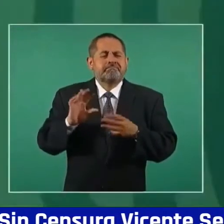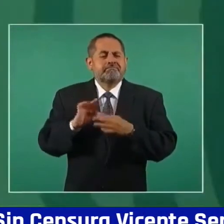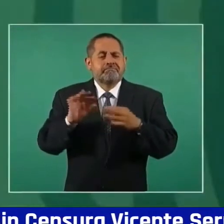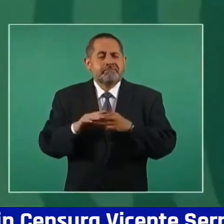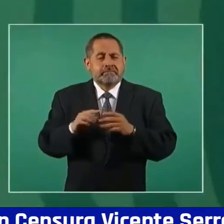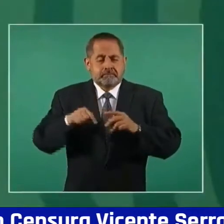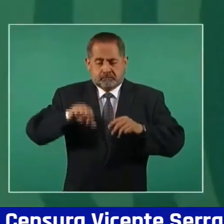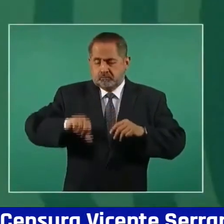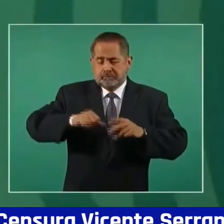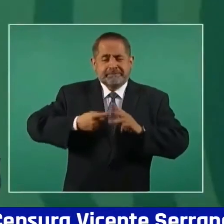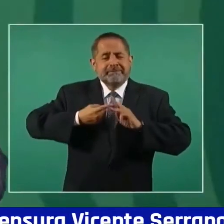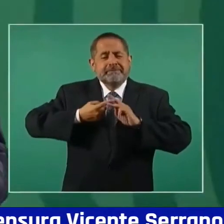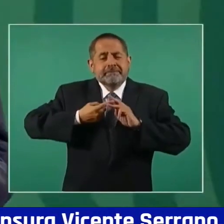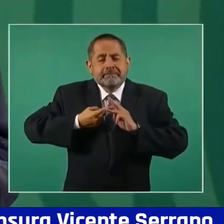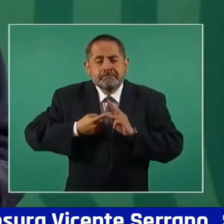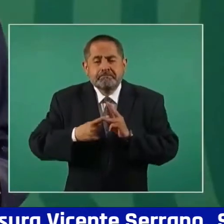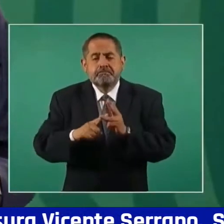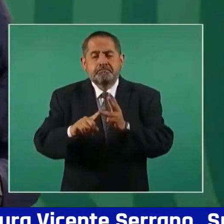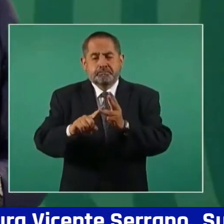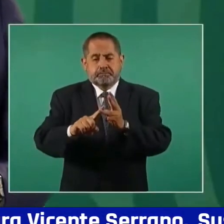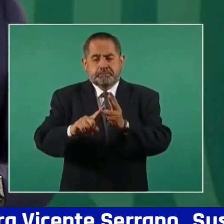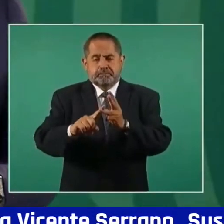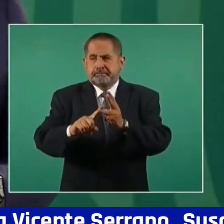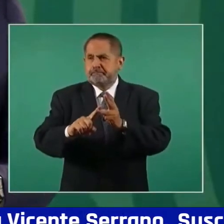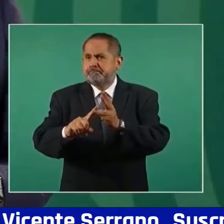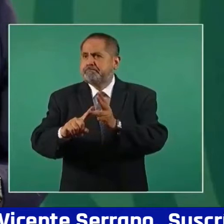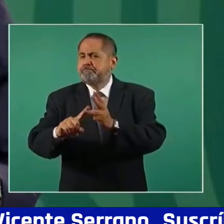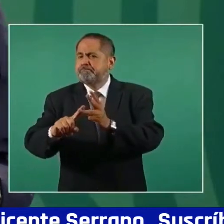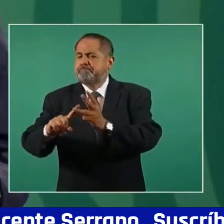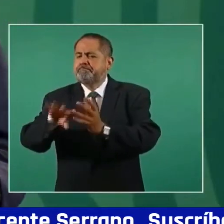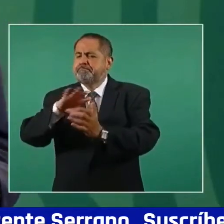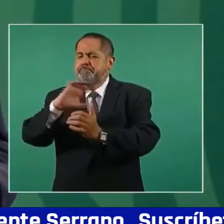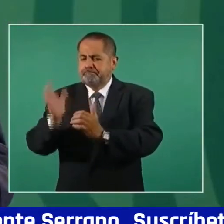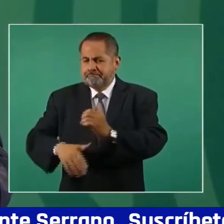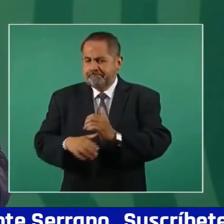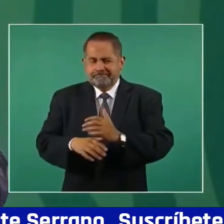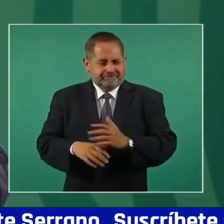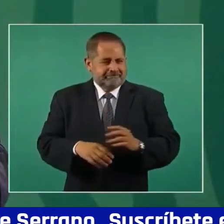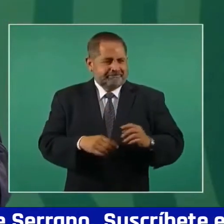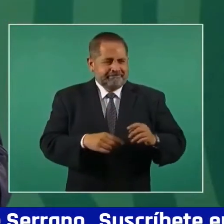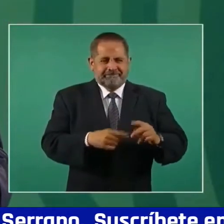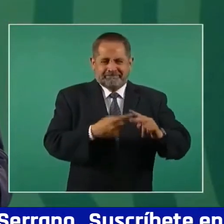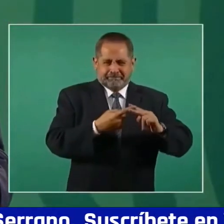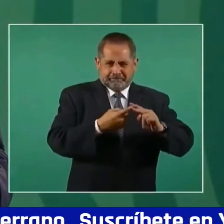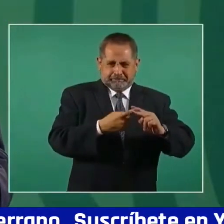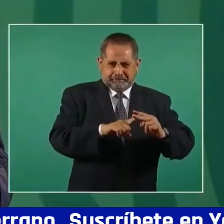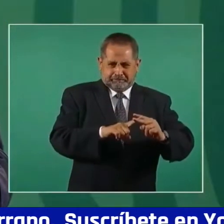el inicio de la consumación de la independencia, porque